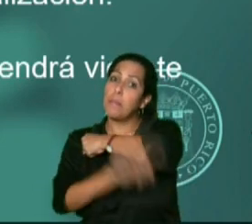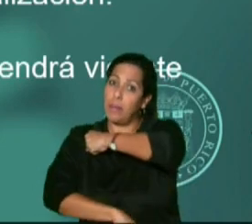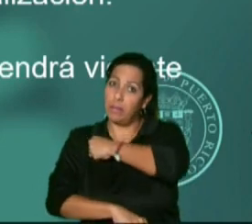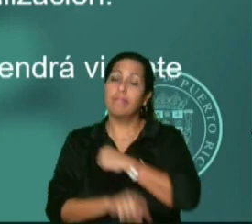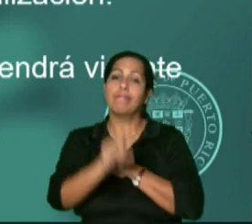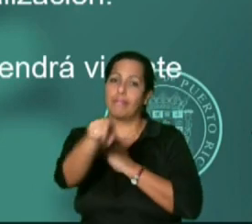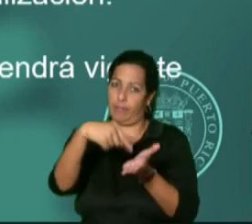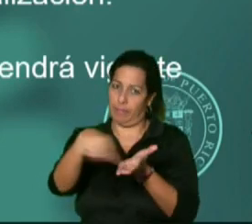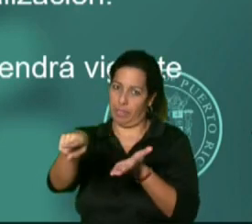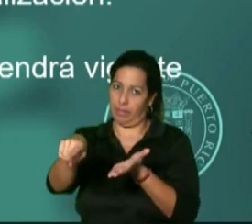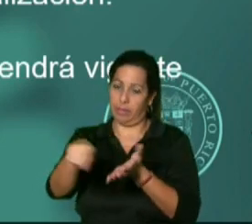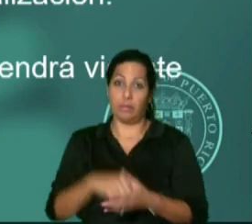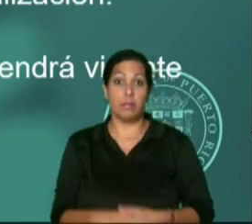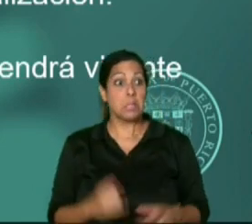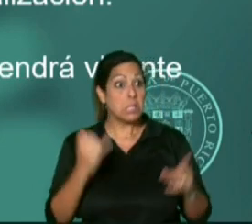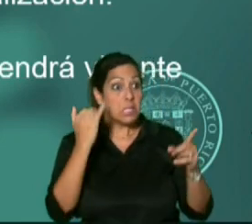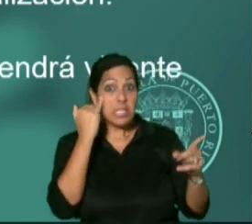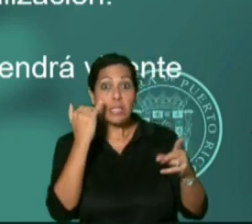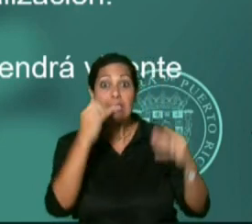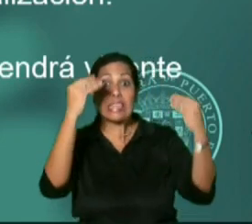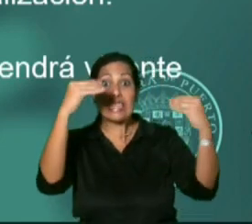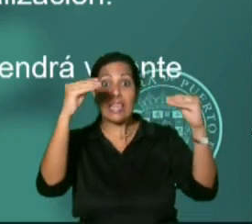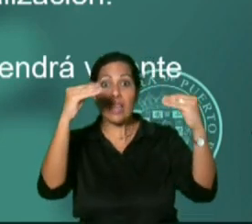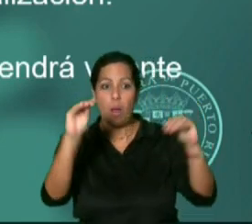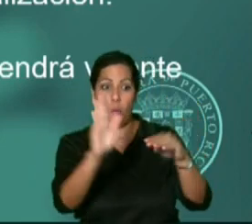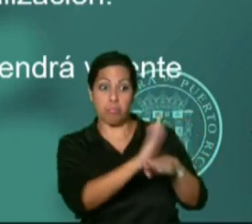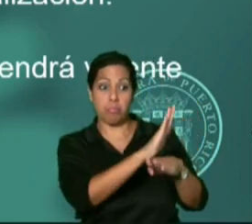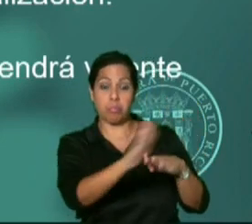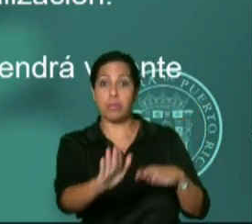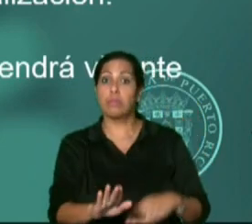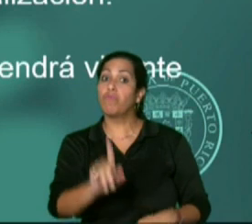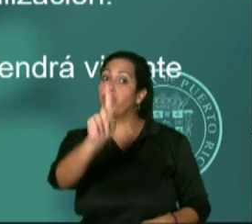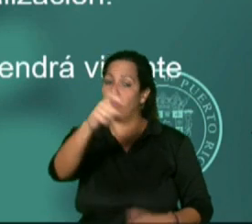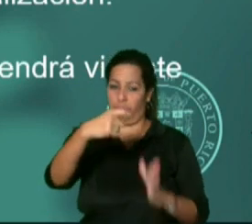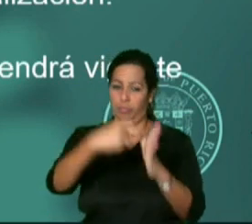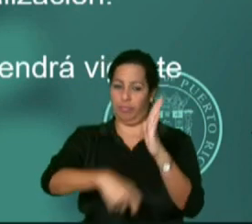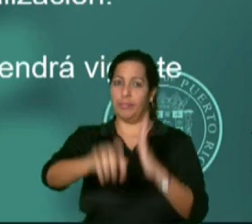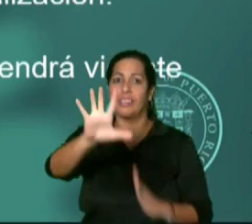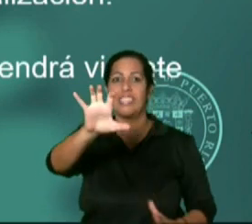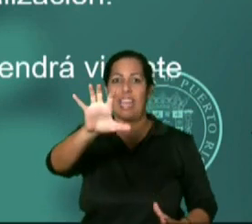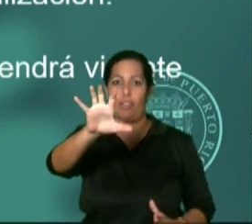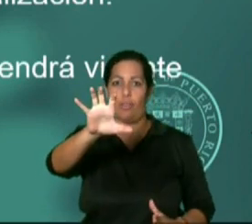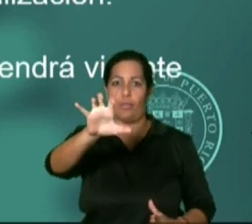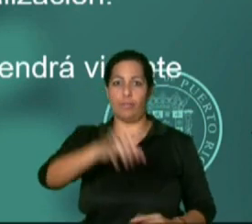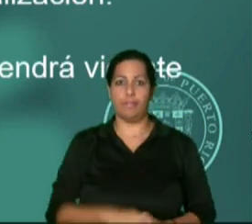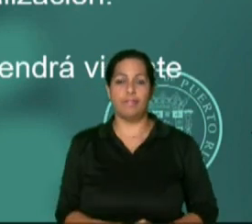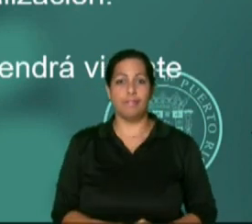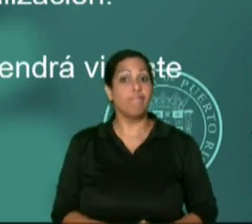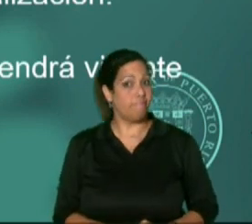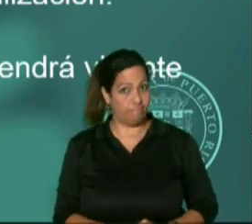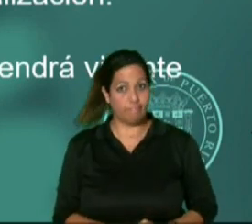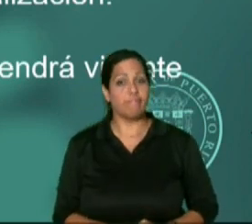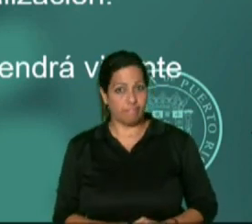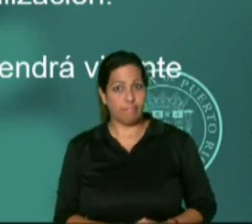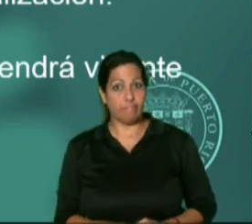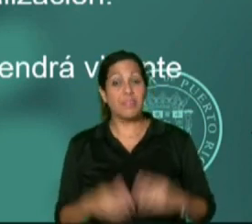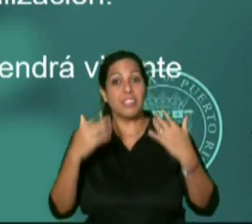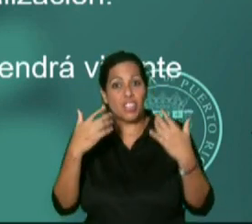el caso de comercios, la multa será de $500. Y hago una parte para decirle que se ha estado trabajando de